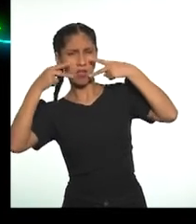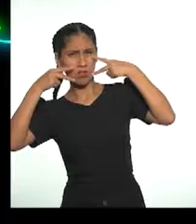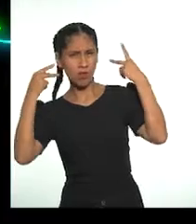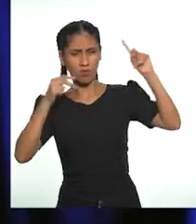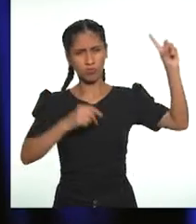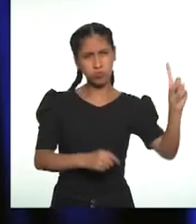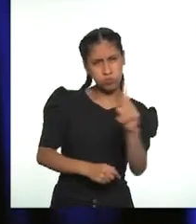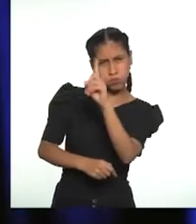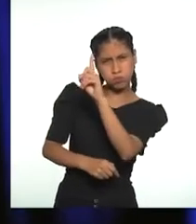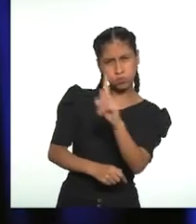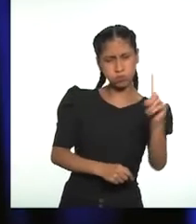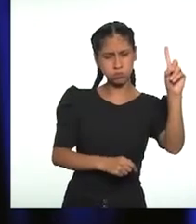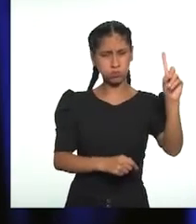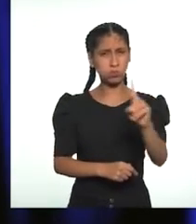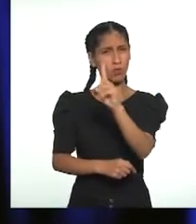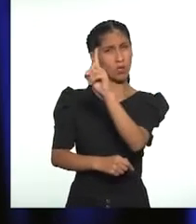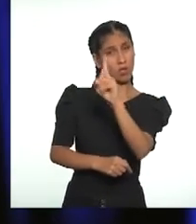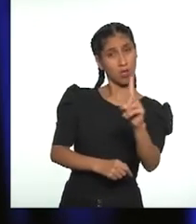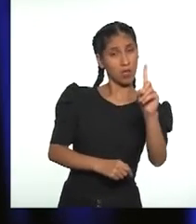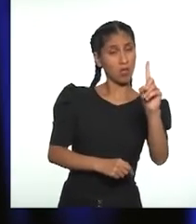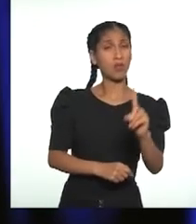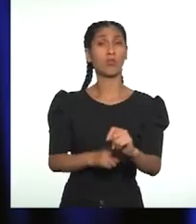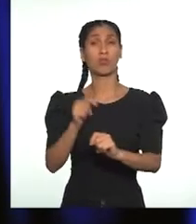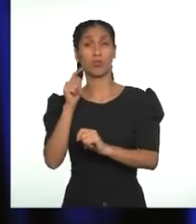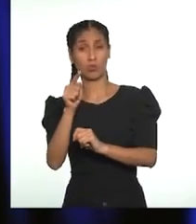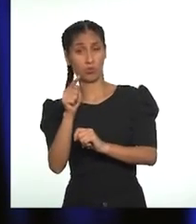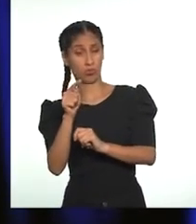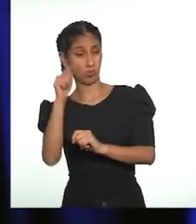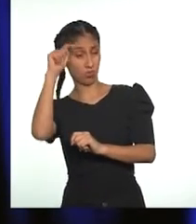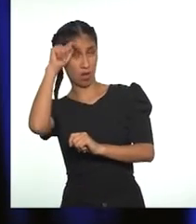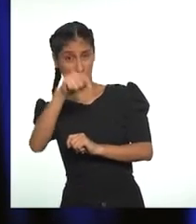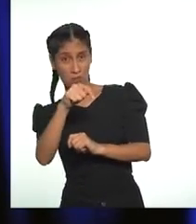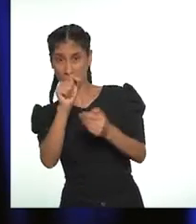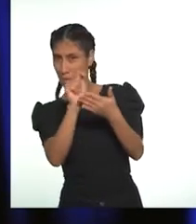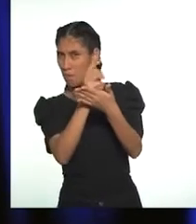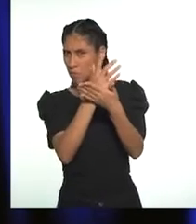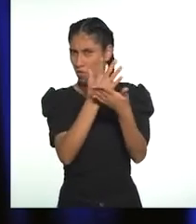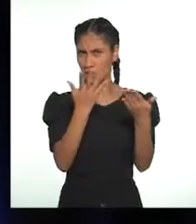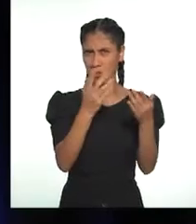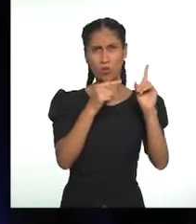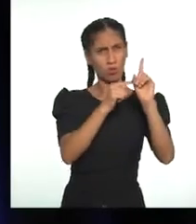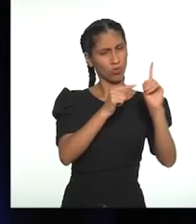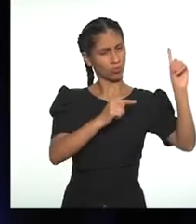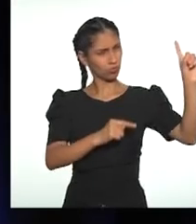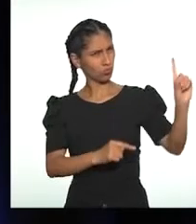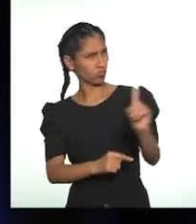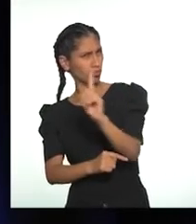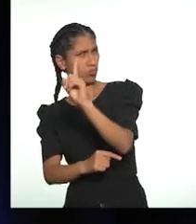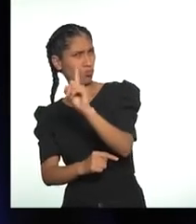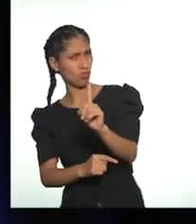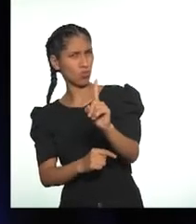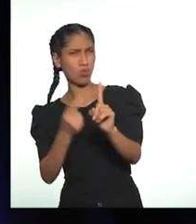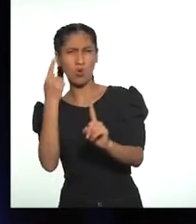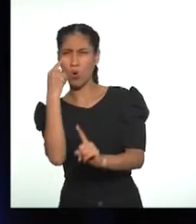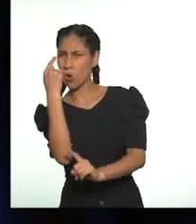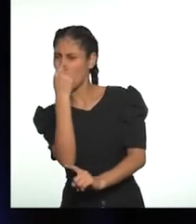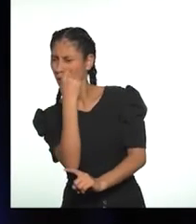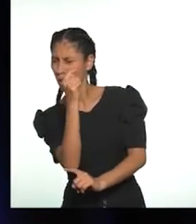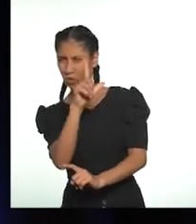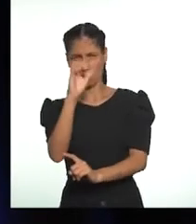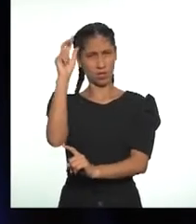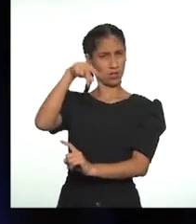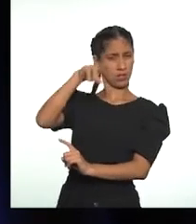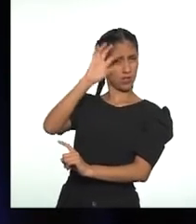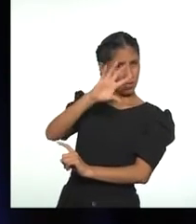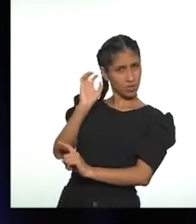río. No por eso el tiempo y su barbarie te evitaron nuestro agravio. No por eso, oh Señor, ojos